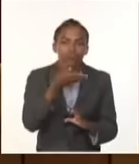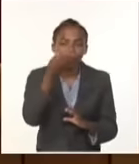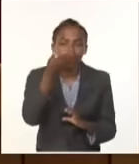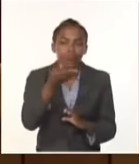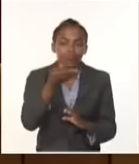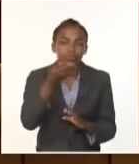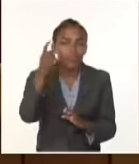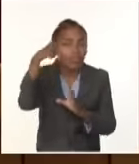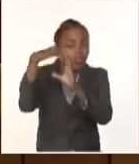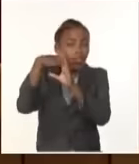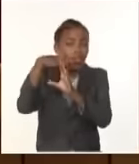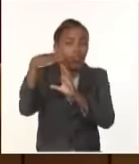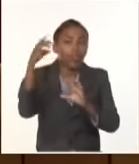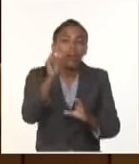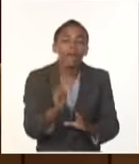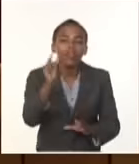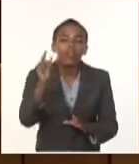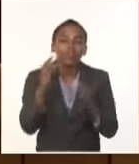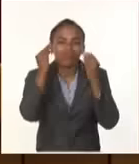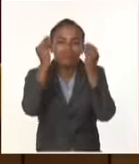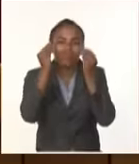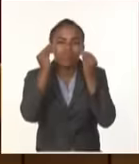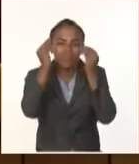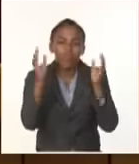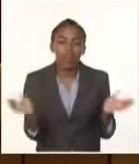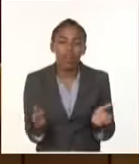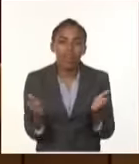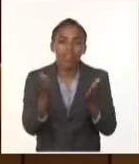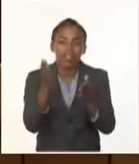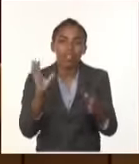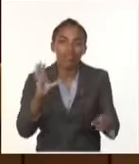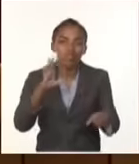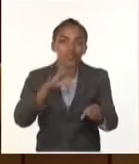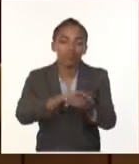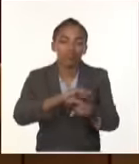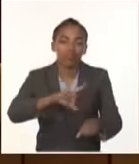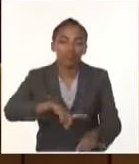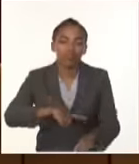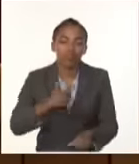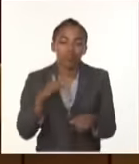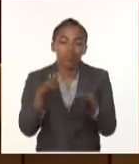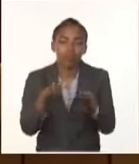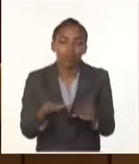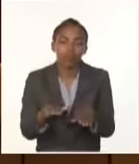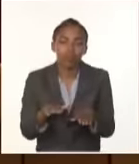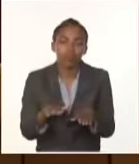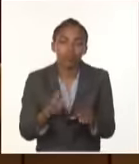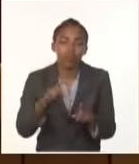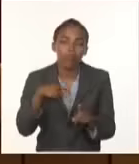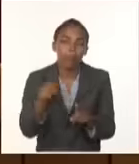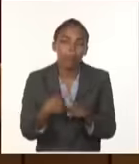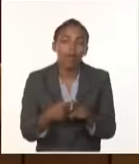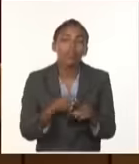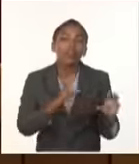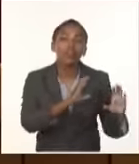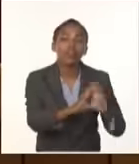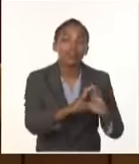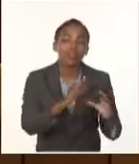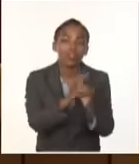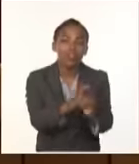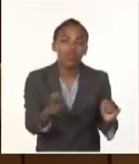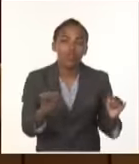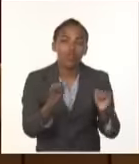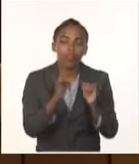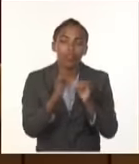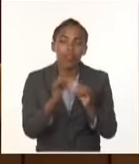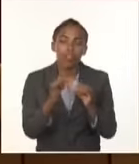y en general personas preocupadas por el peligroso avance de la colonización cultural el poder de los monopolios de la comunicación y la información y